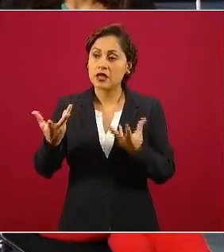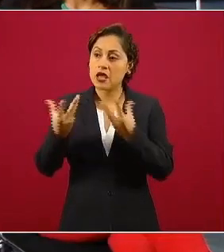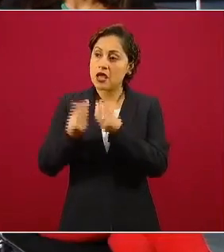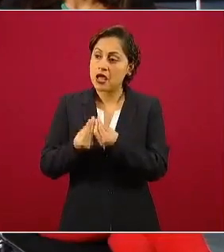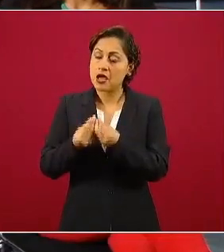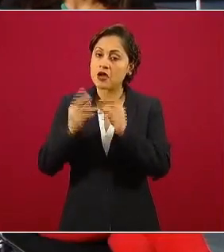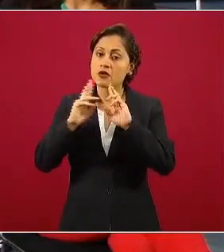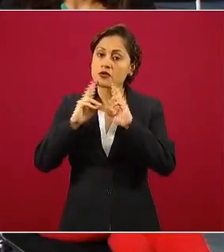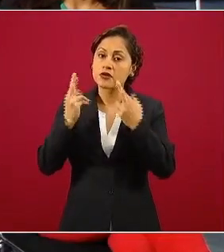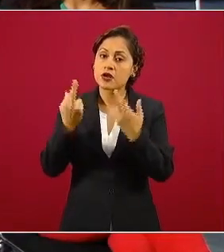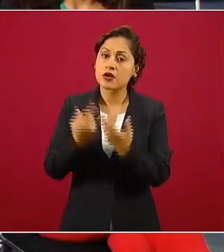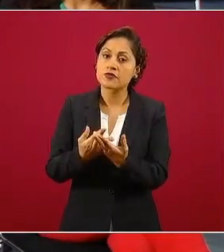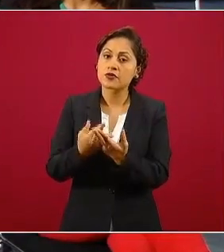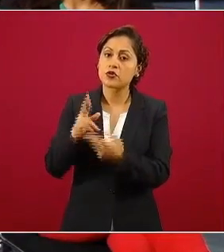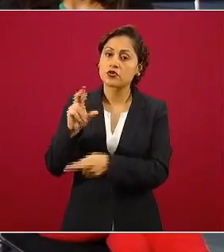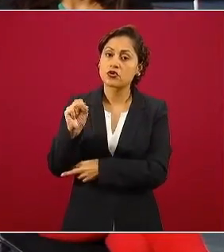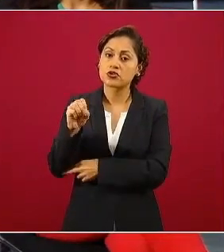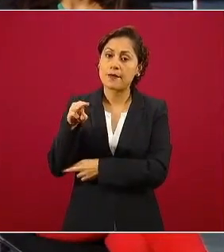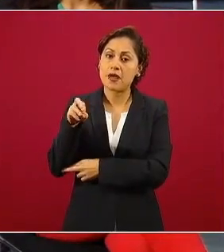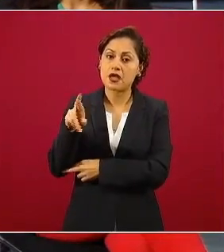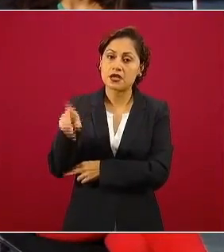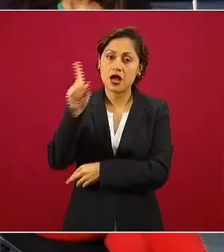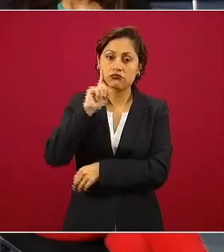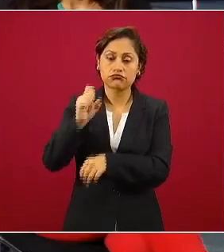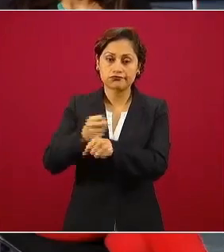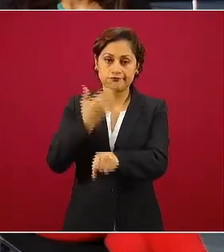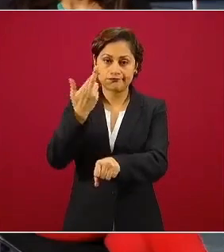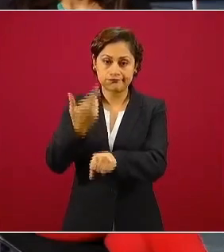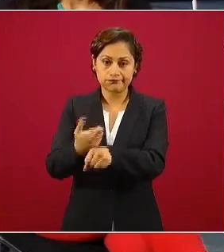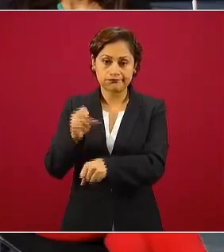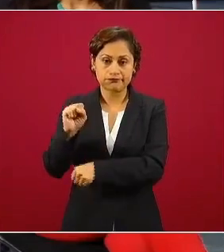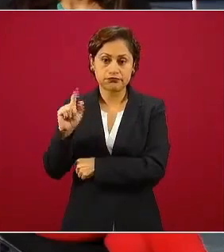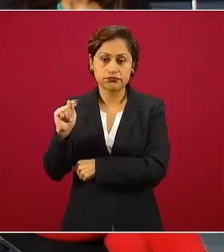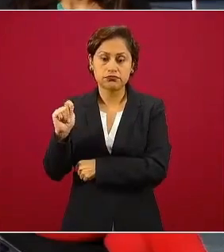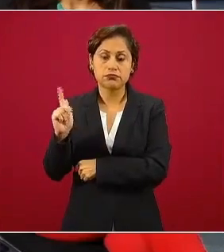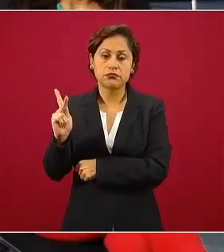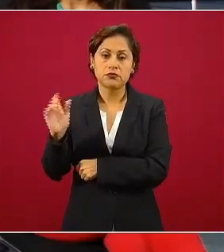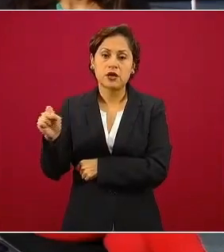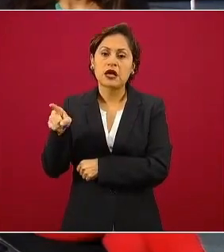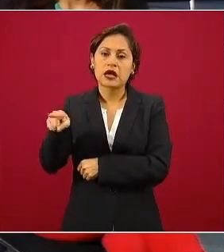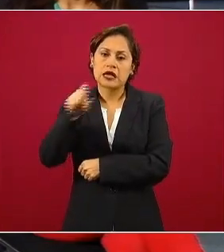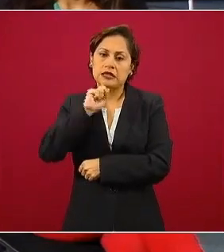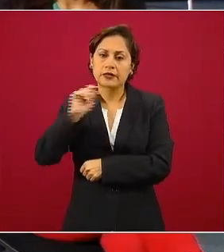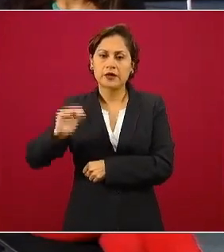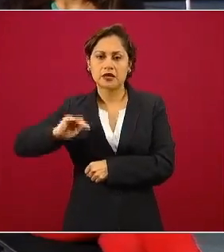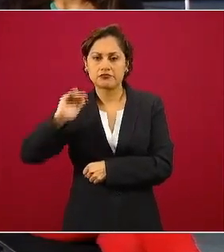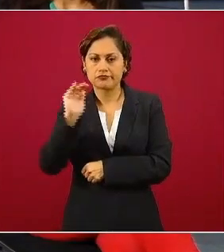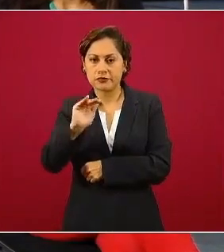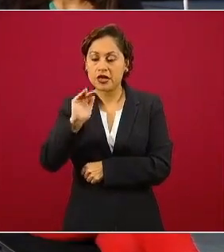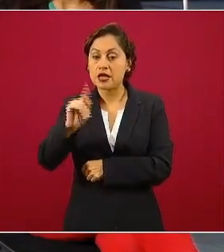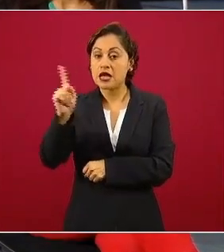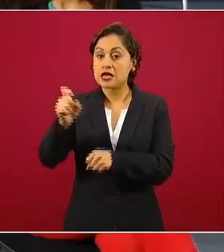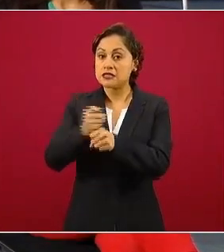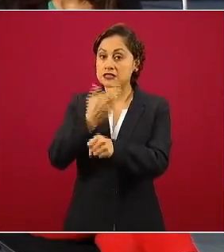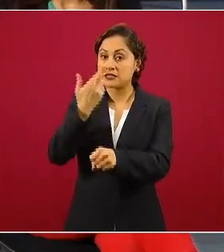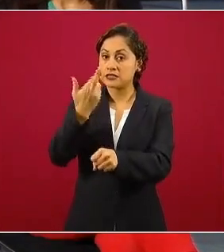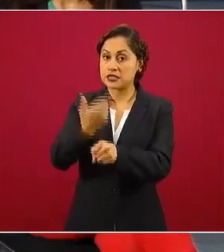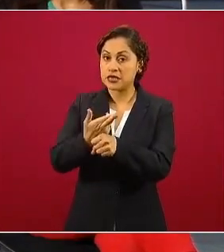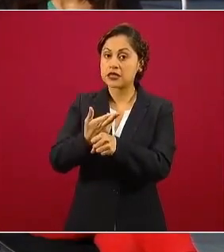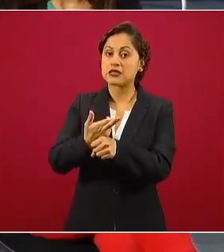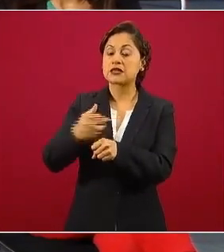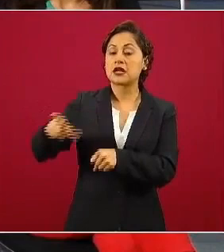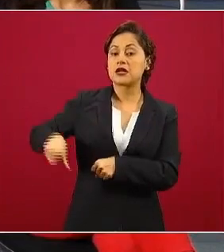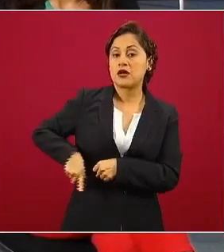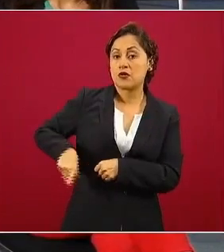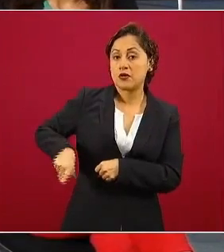María Alcalde. Incluso aquí usted comentó también que iba a proponer también que pudiera estar la secretaria de Gobernación, Olga Sánchez Cordero,